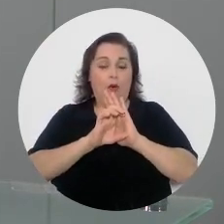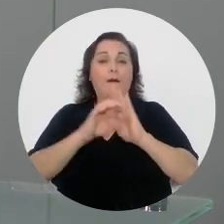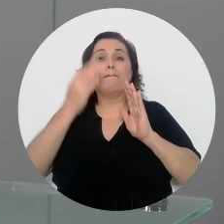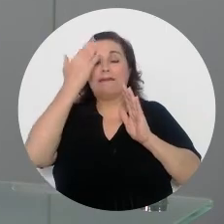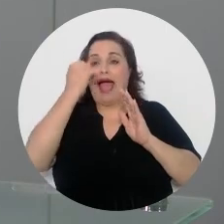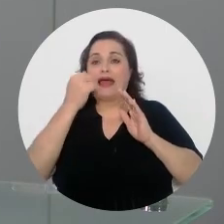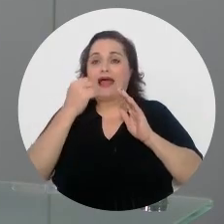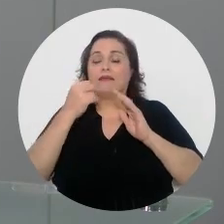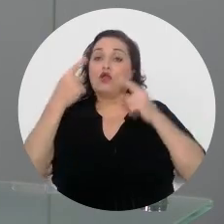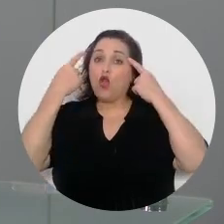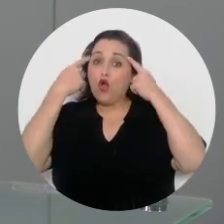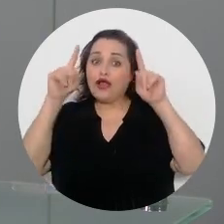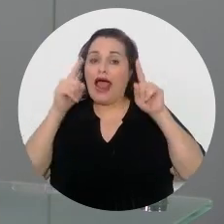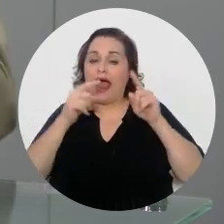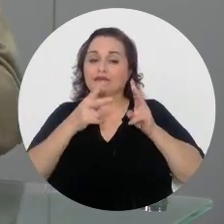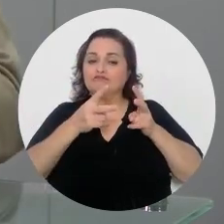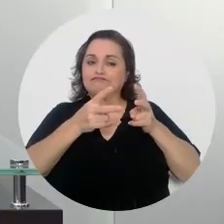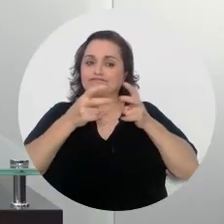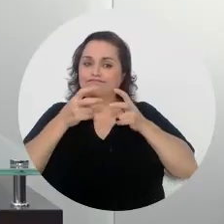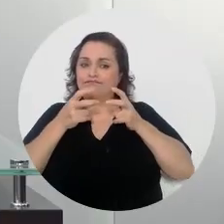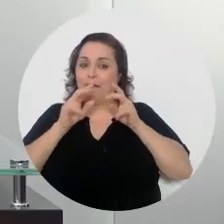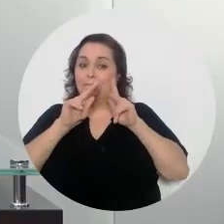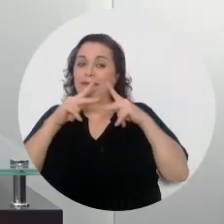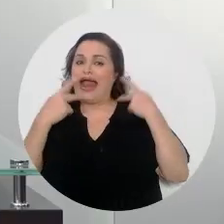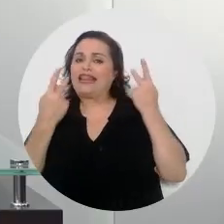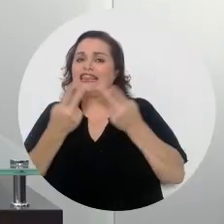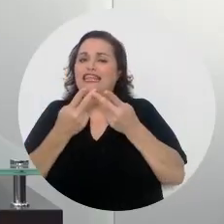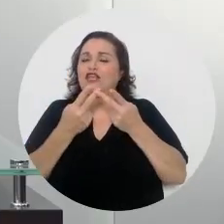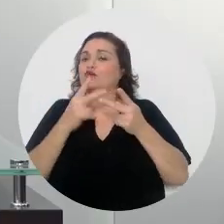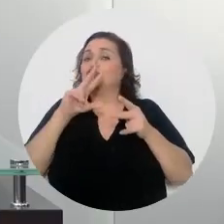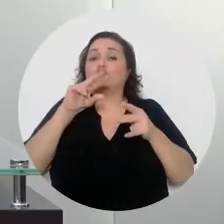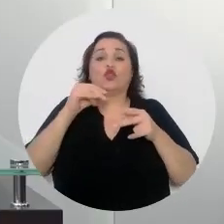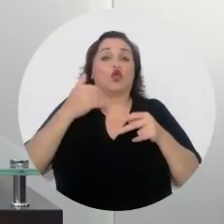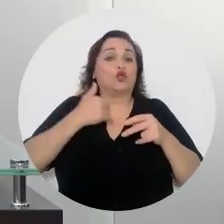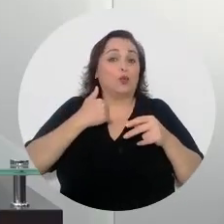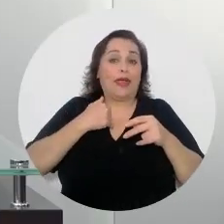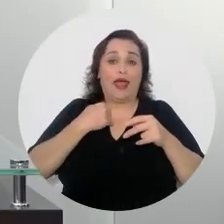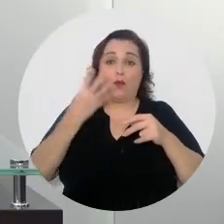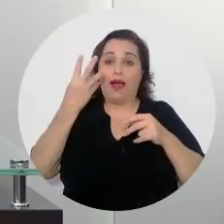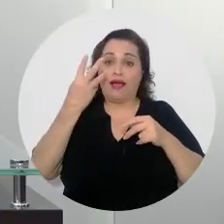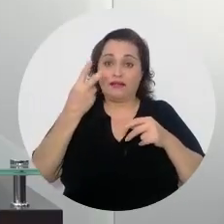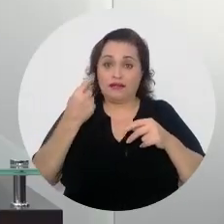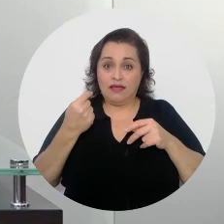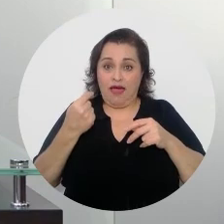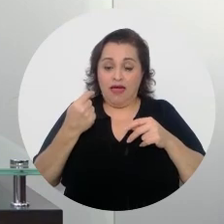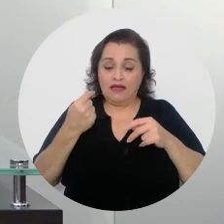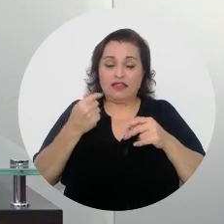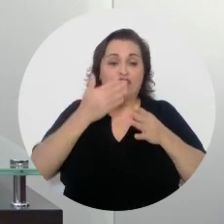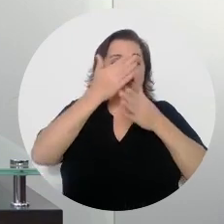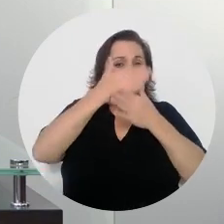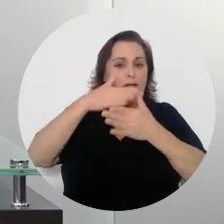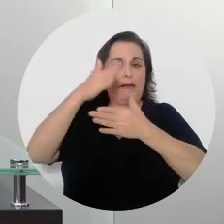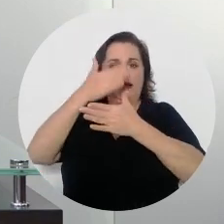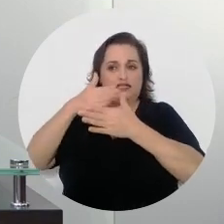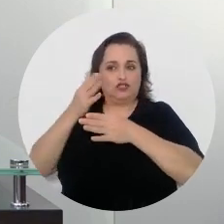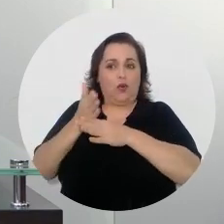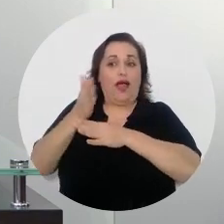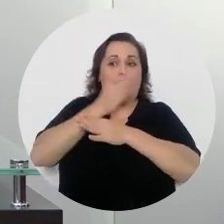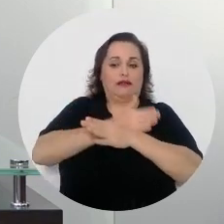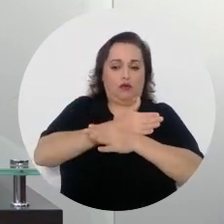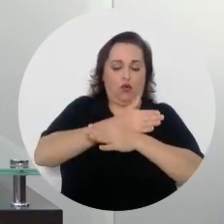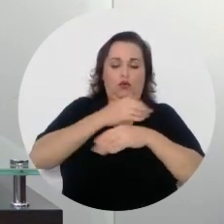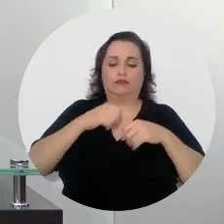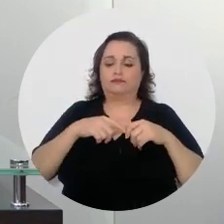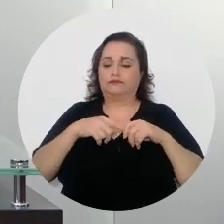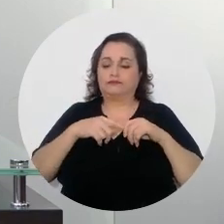el ejemplo, para sacar a aquellos partidos que no obtuvieron esa cifra de